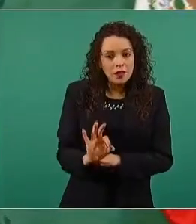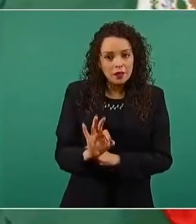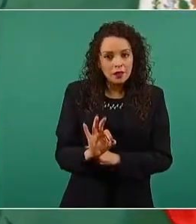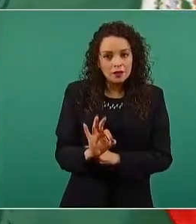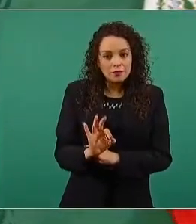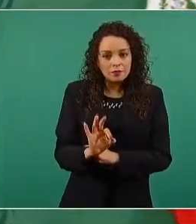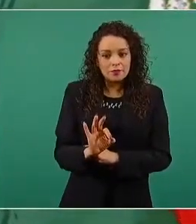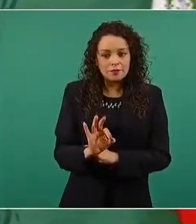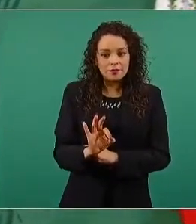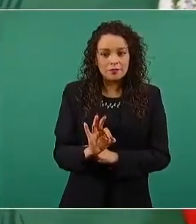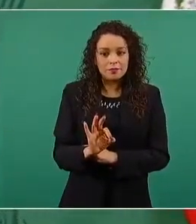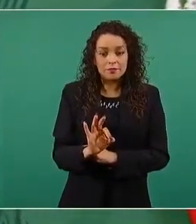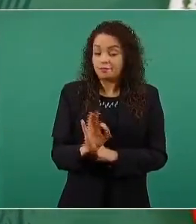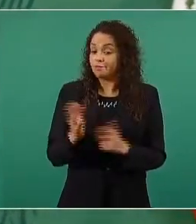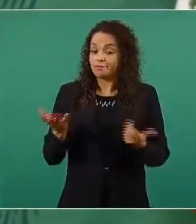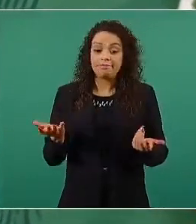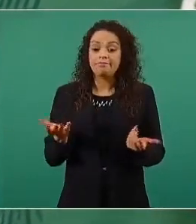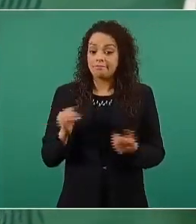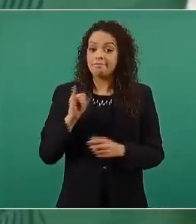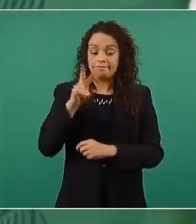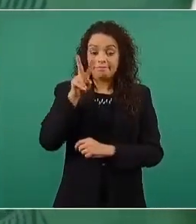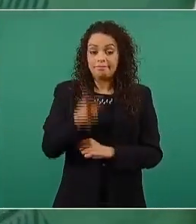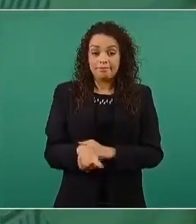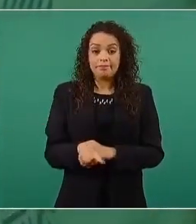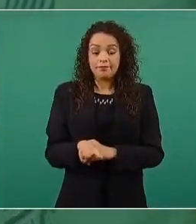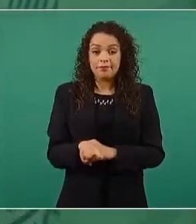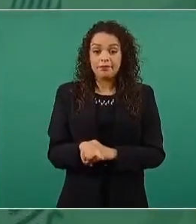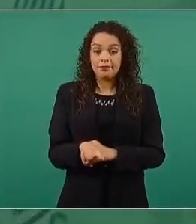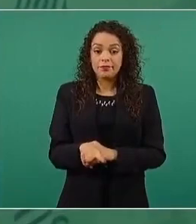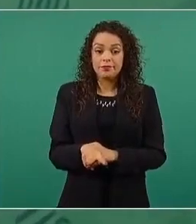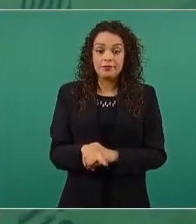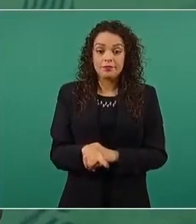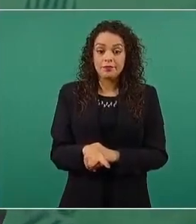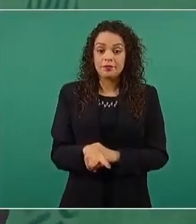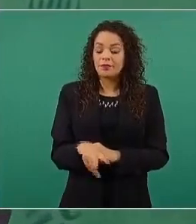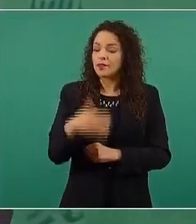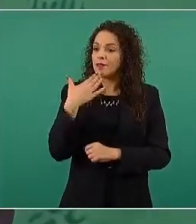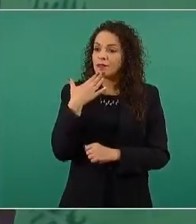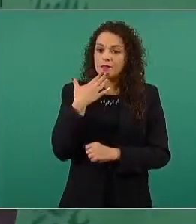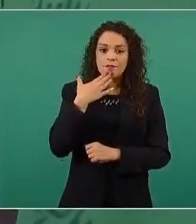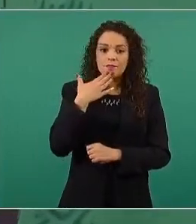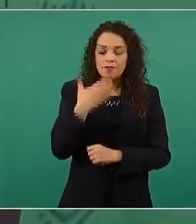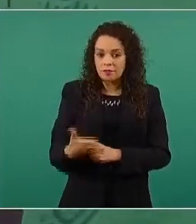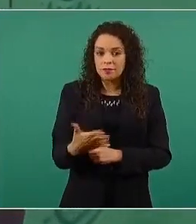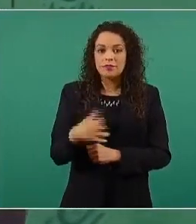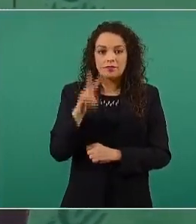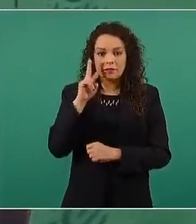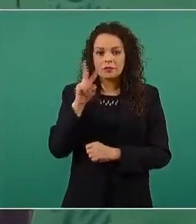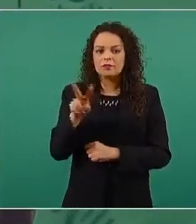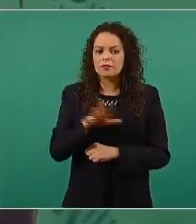Entonces, la verdad es muy bueno el panorama,